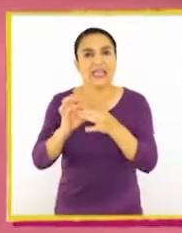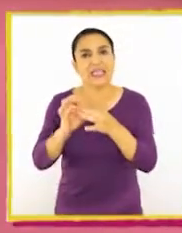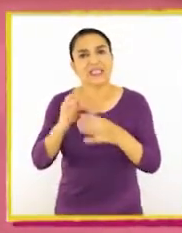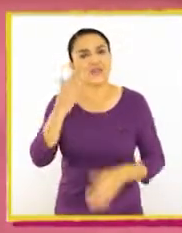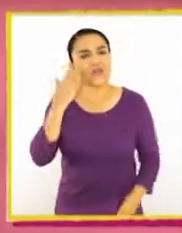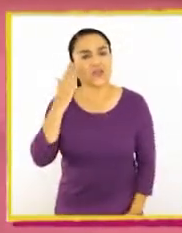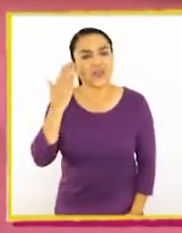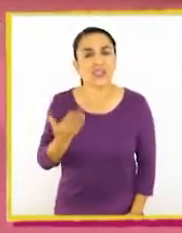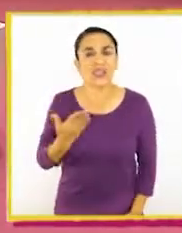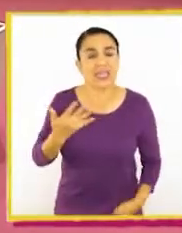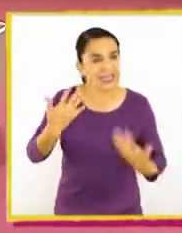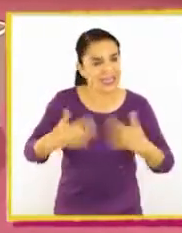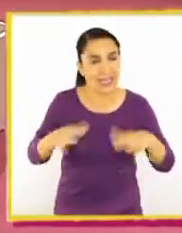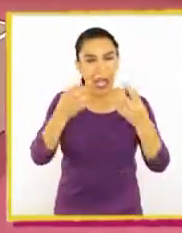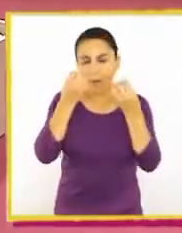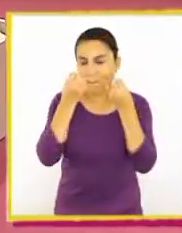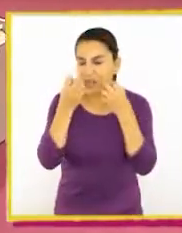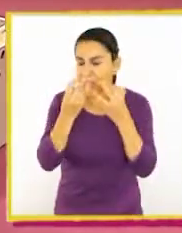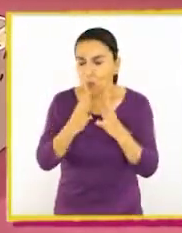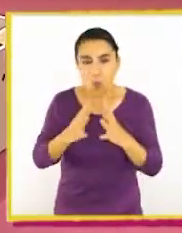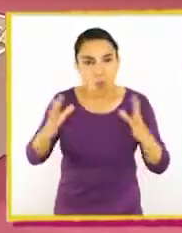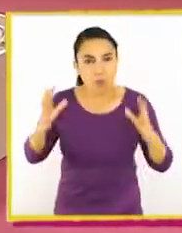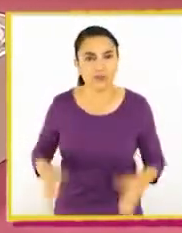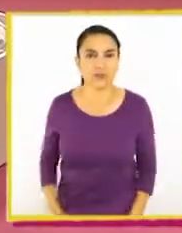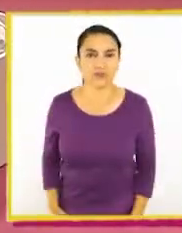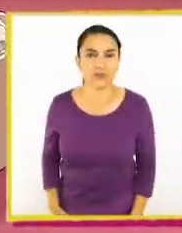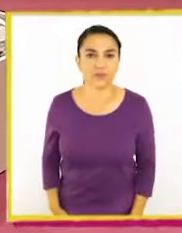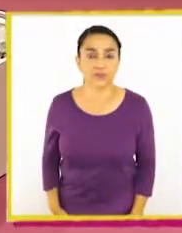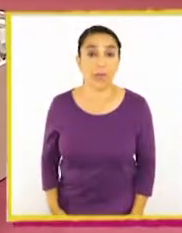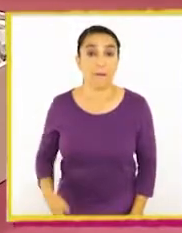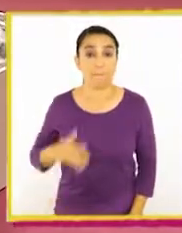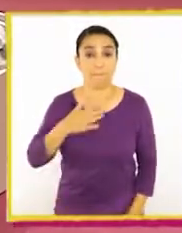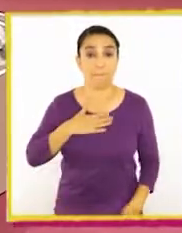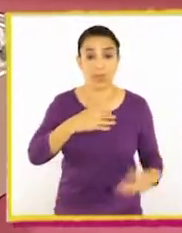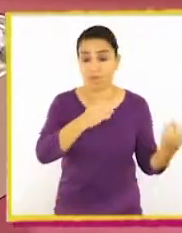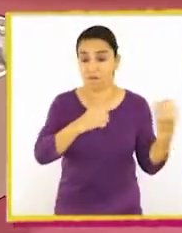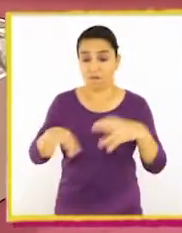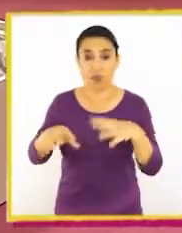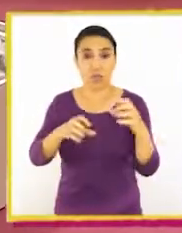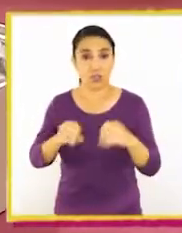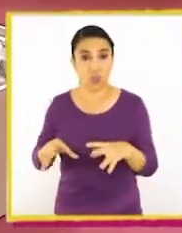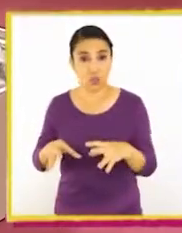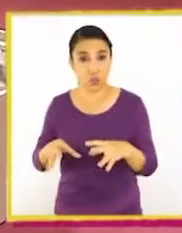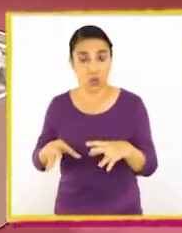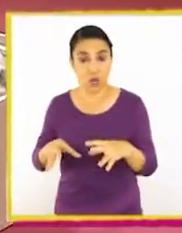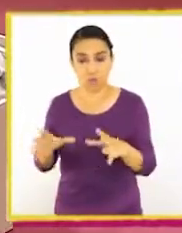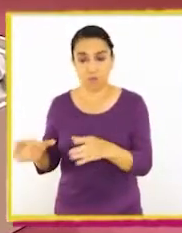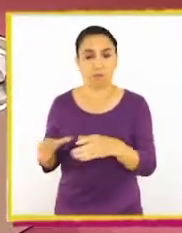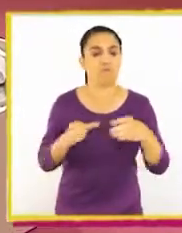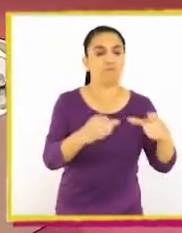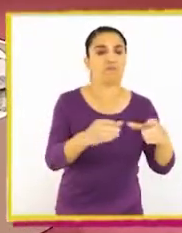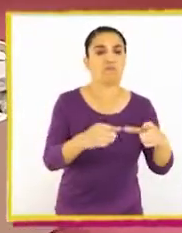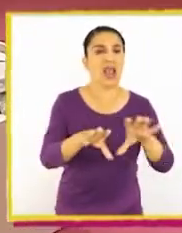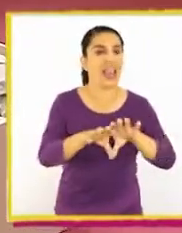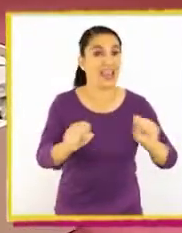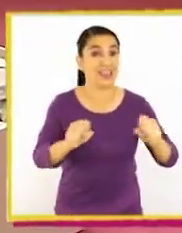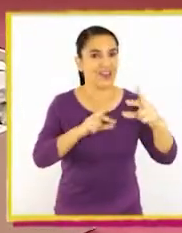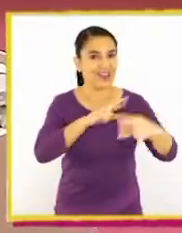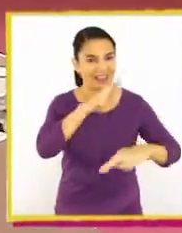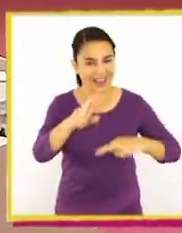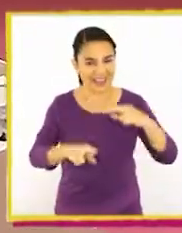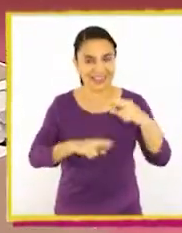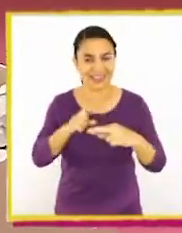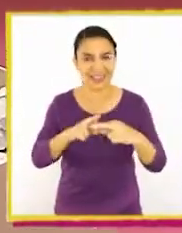¡Gracias, Vicky! ¡Hemos aprendido mucho! Ahora mis residuos están listos para ser reciclados.